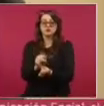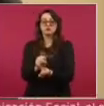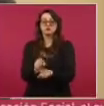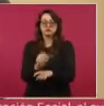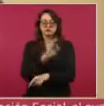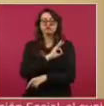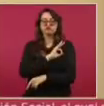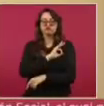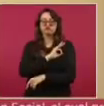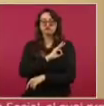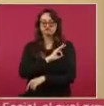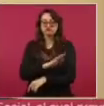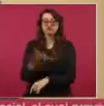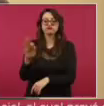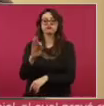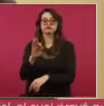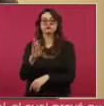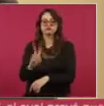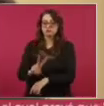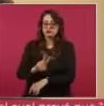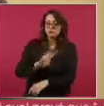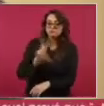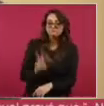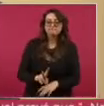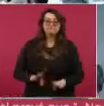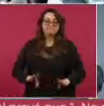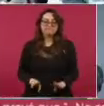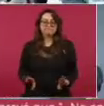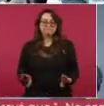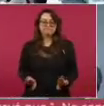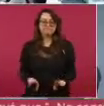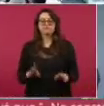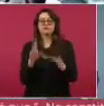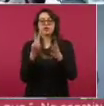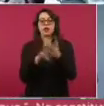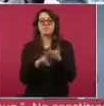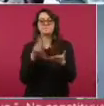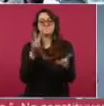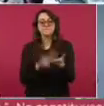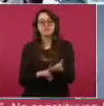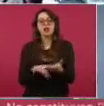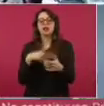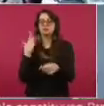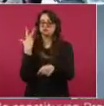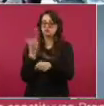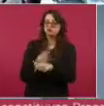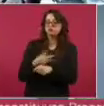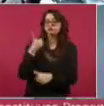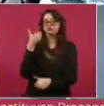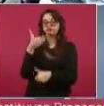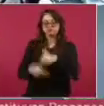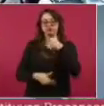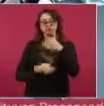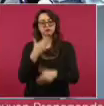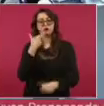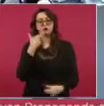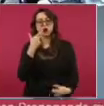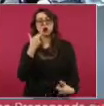en aquellos valores esenciales que hemos podido aportar, construir y conformar en